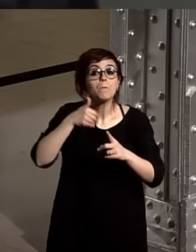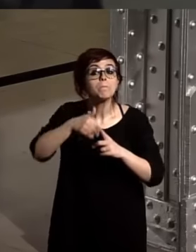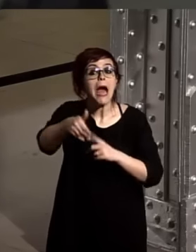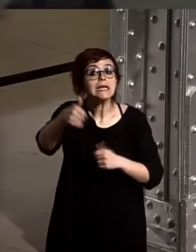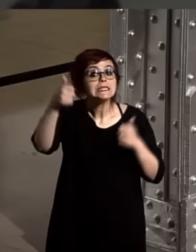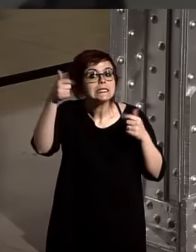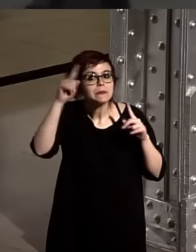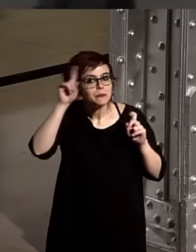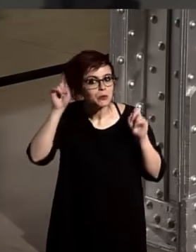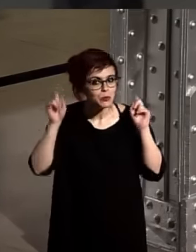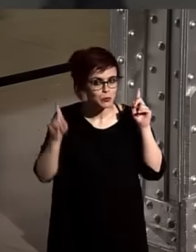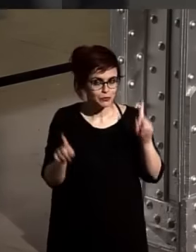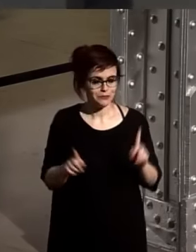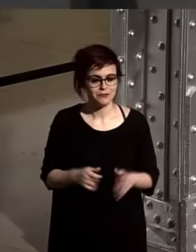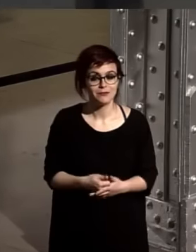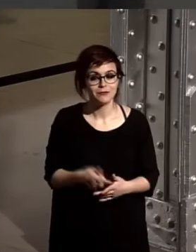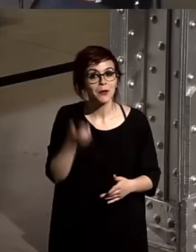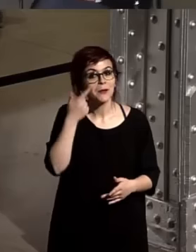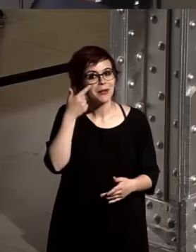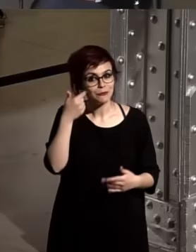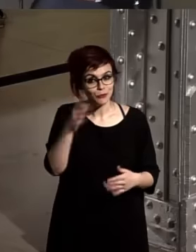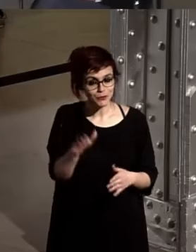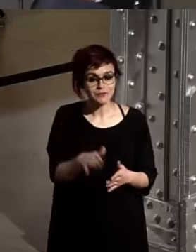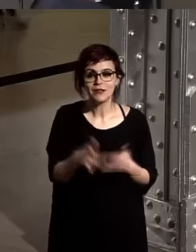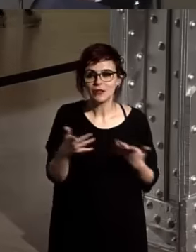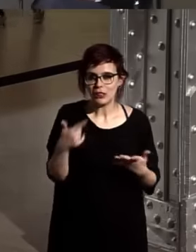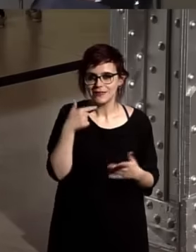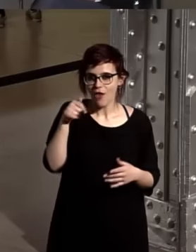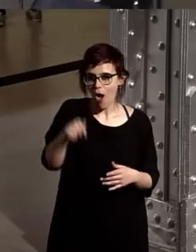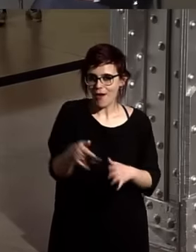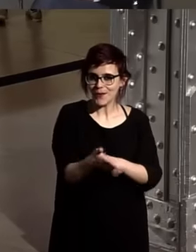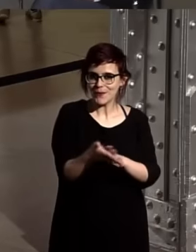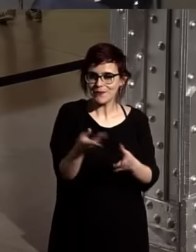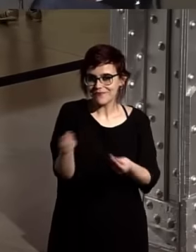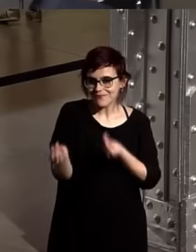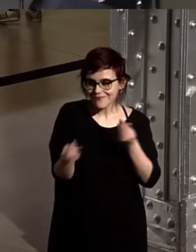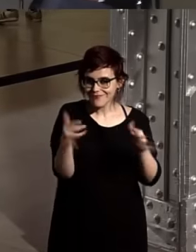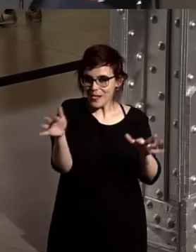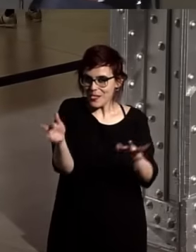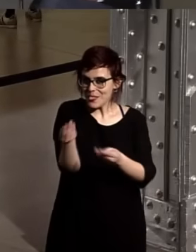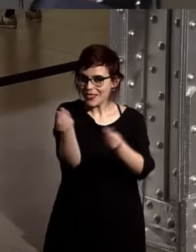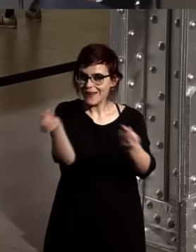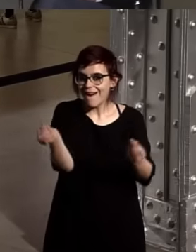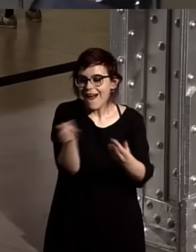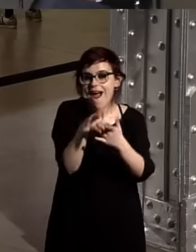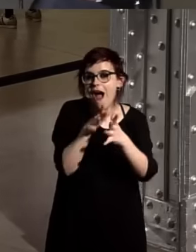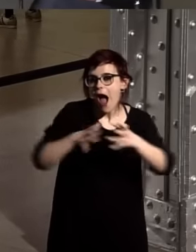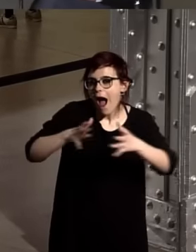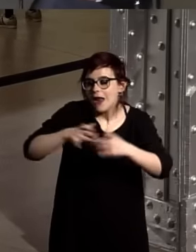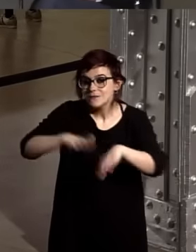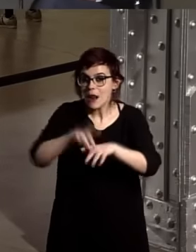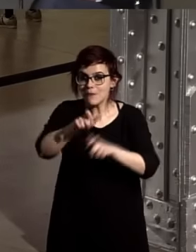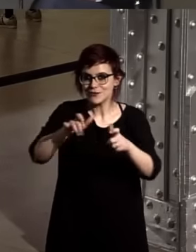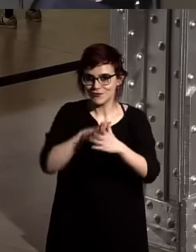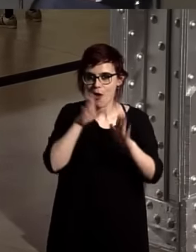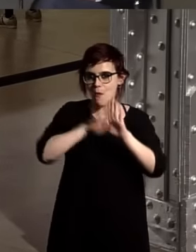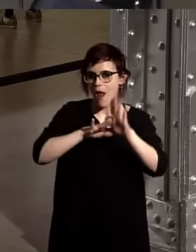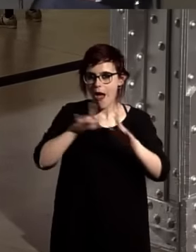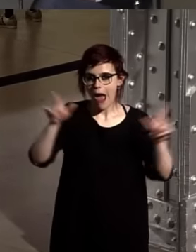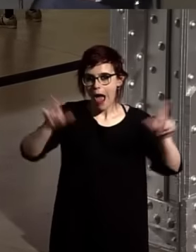adelante septiembre o sea que ya veremos Itto hoy para para empezar con fuerza a ver el el